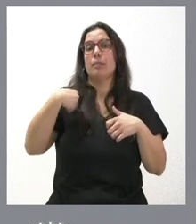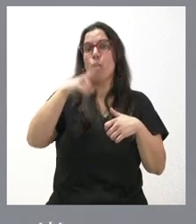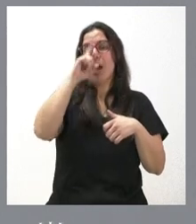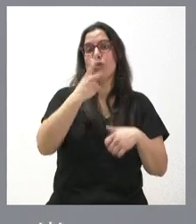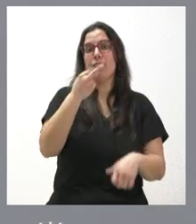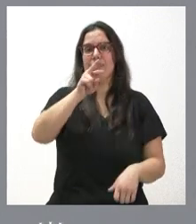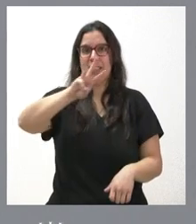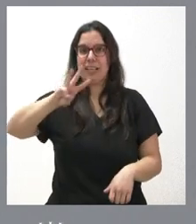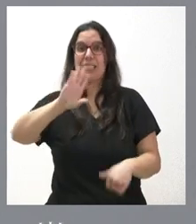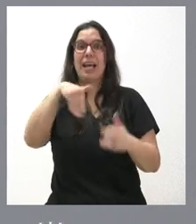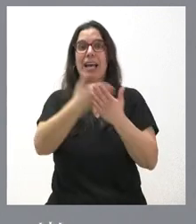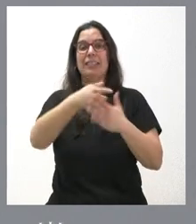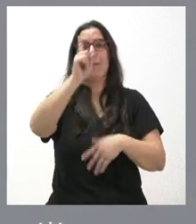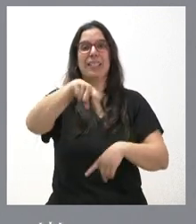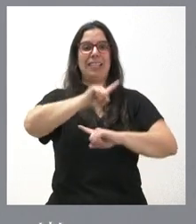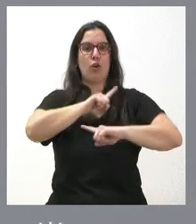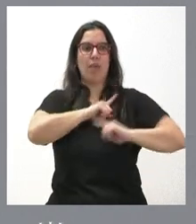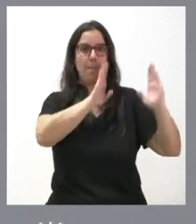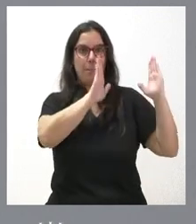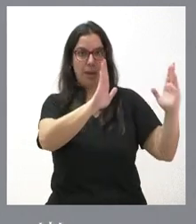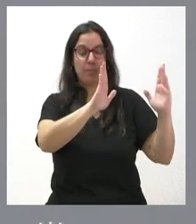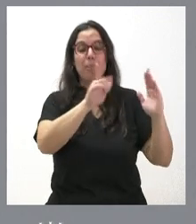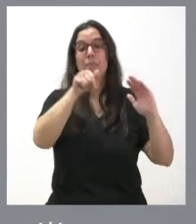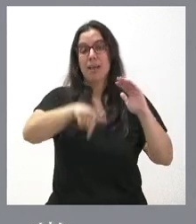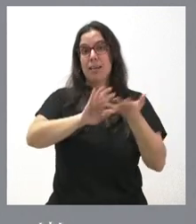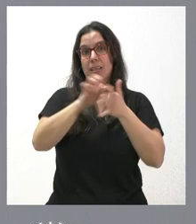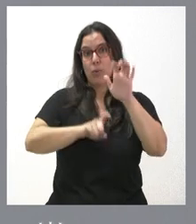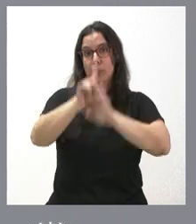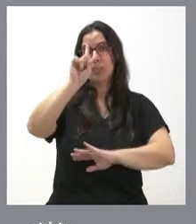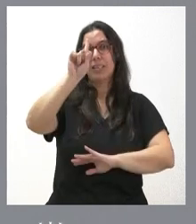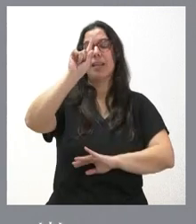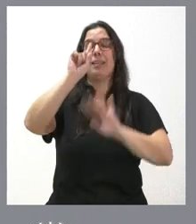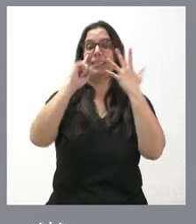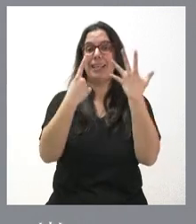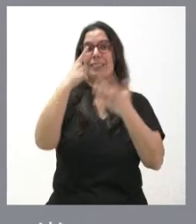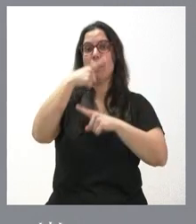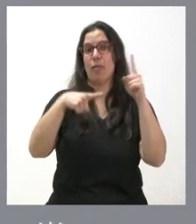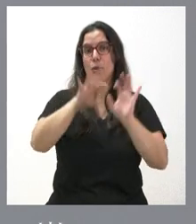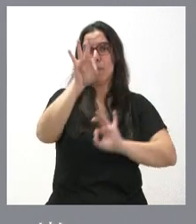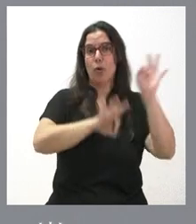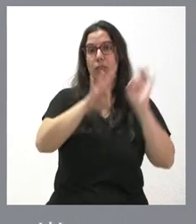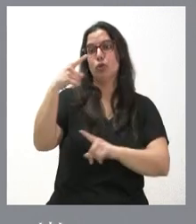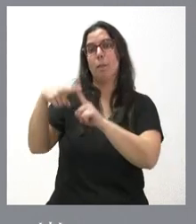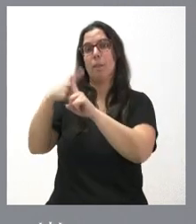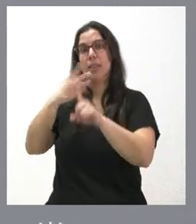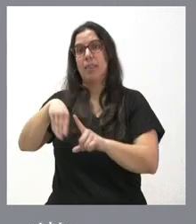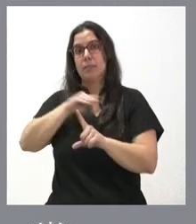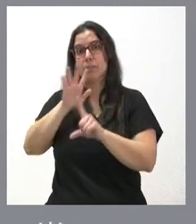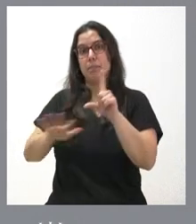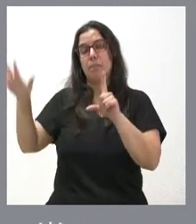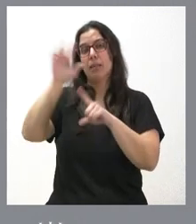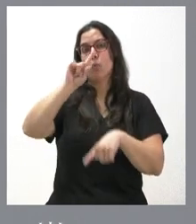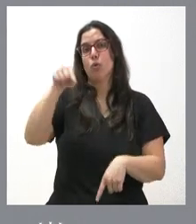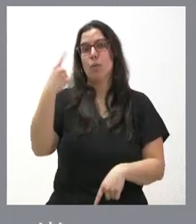hablamos Hasta el mes de noviembre el crecimiento en Castilla de León es el 6 y medio % en la media nacional el 1,1 por por tanto